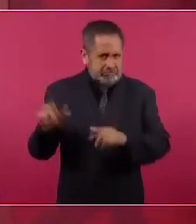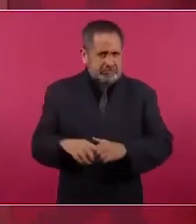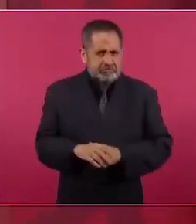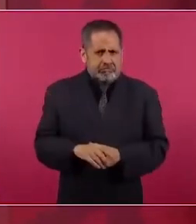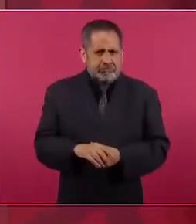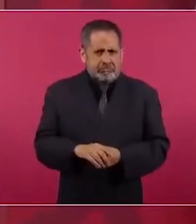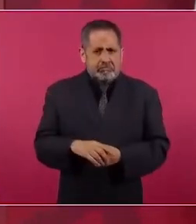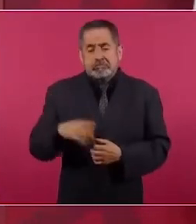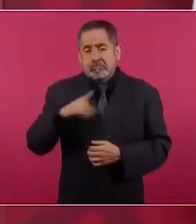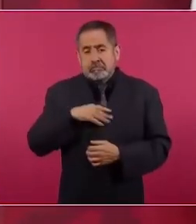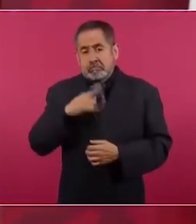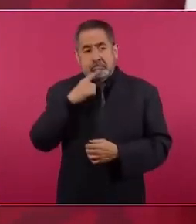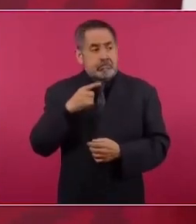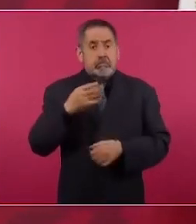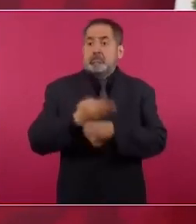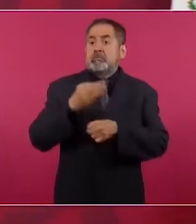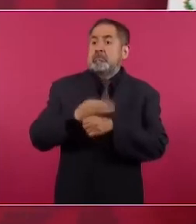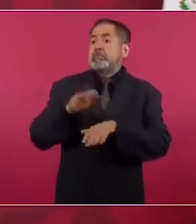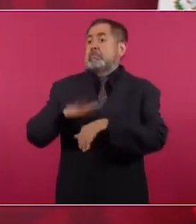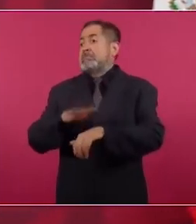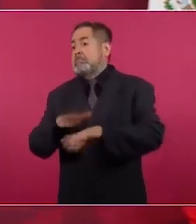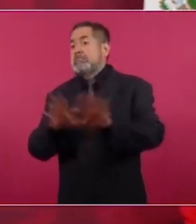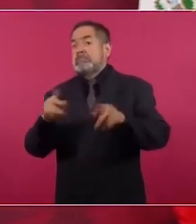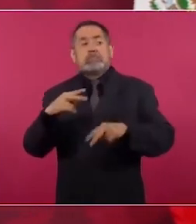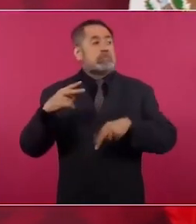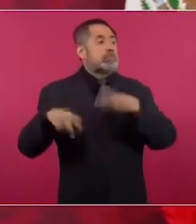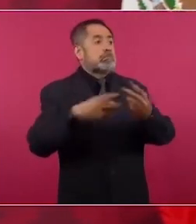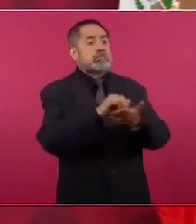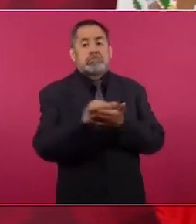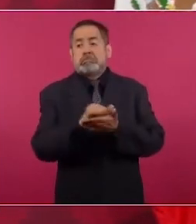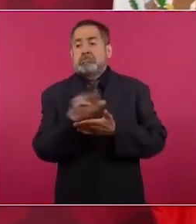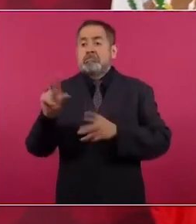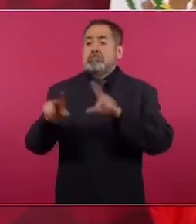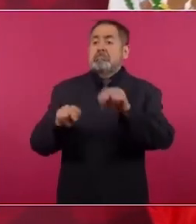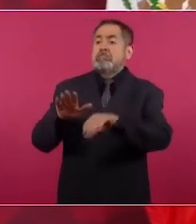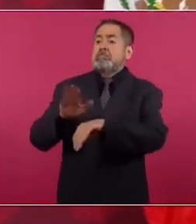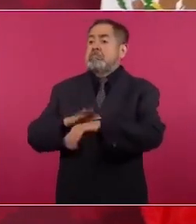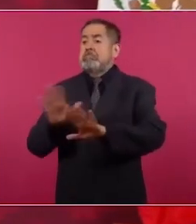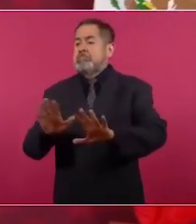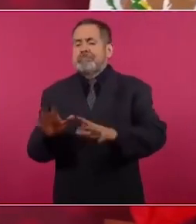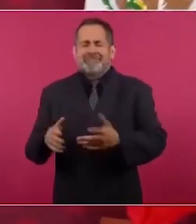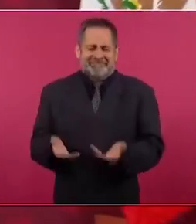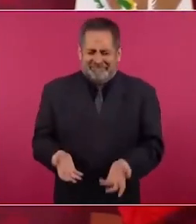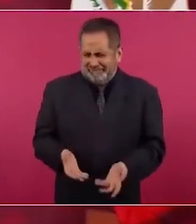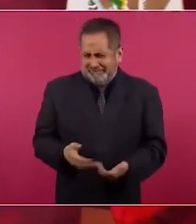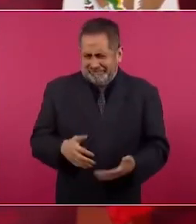Ni modo que voy a estar diciendo, oiga, no vayan a Nueva York. Uno va a ir a Nueva York, que es